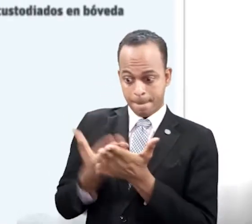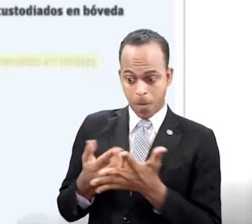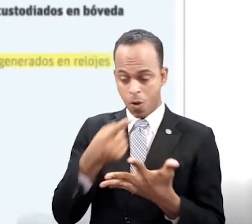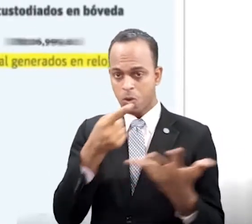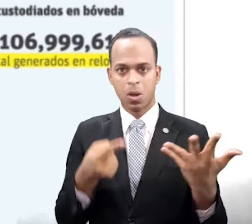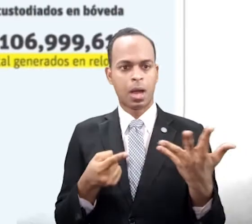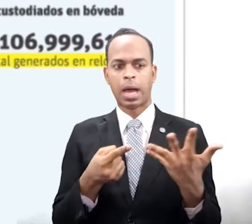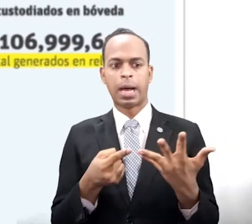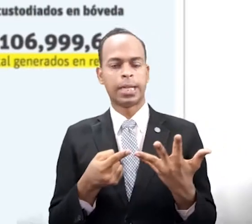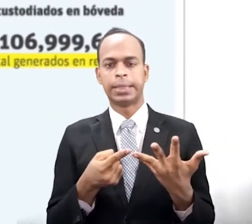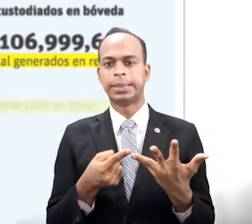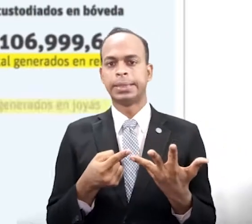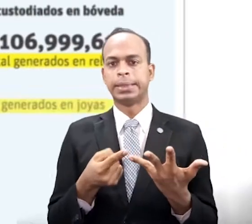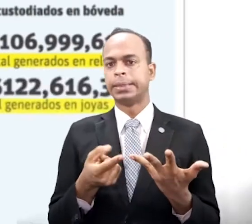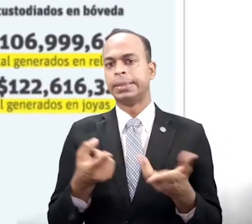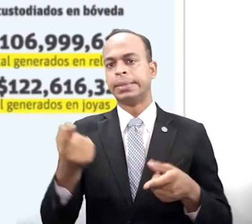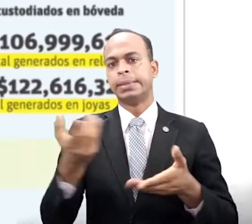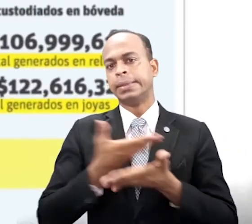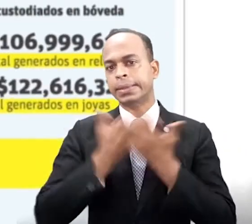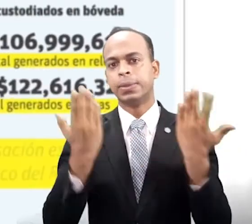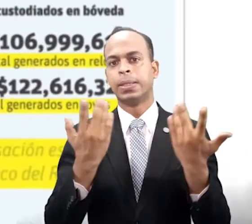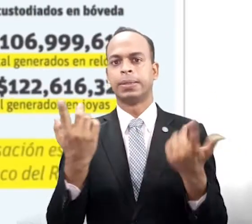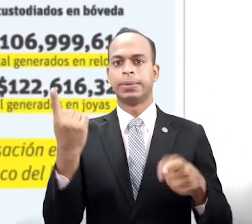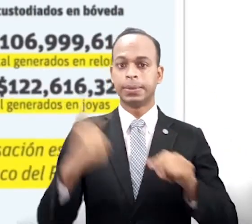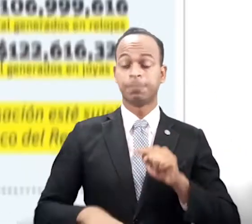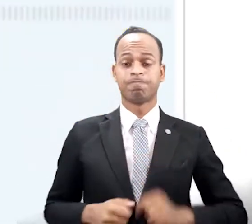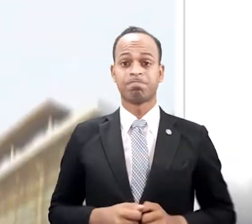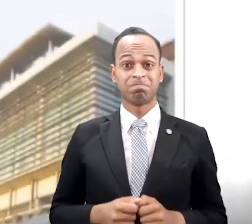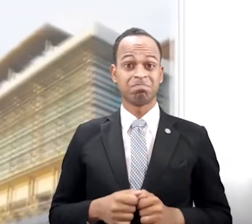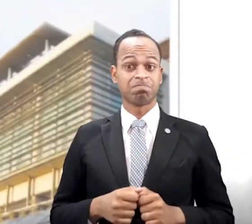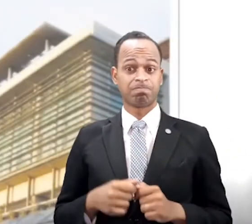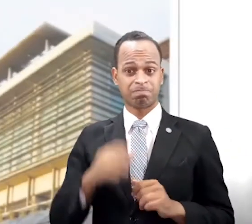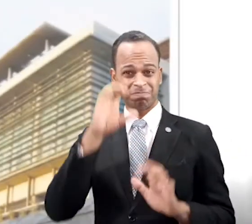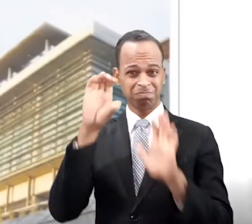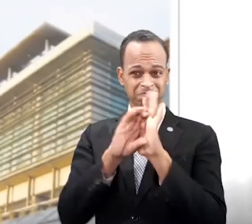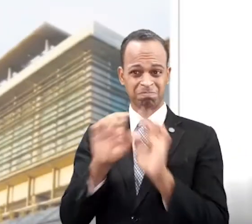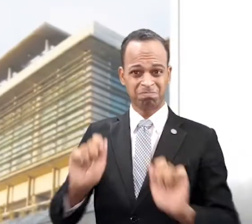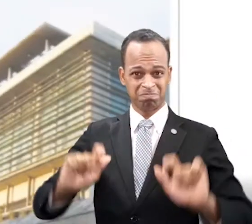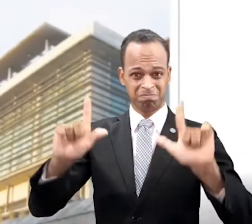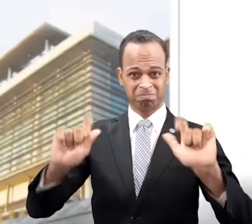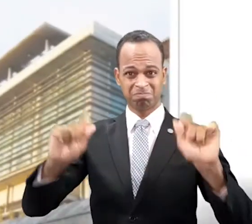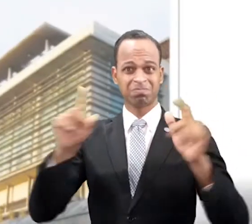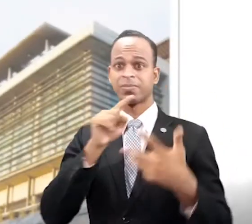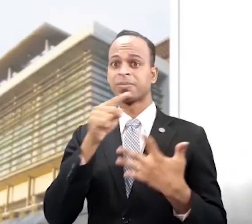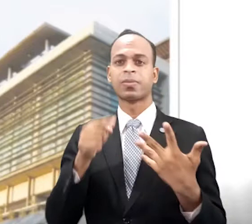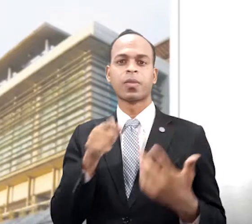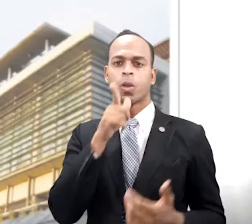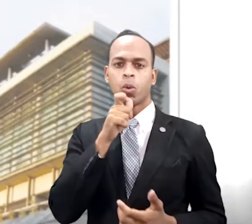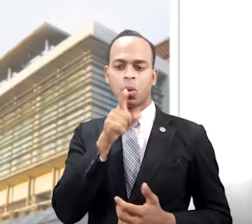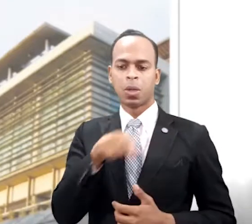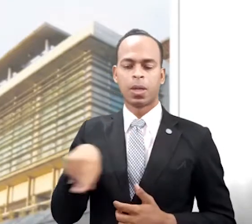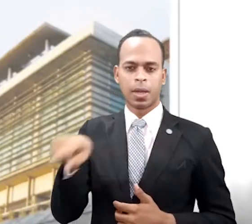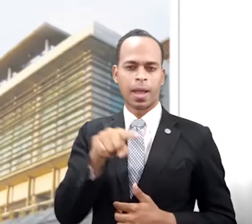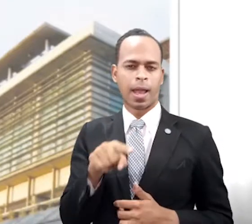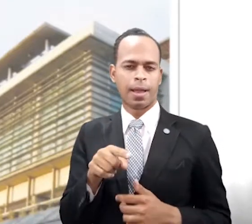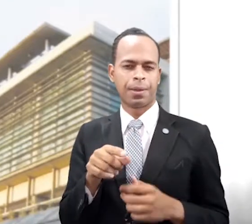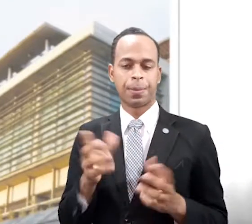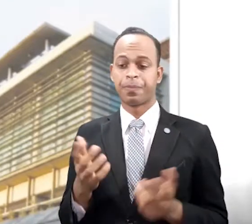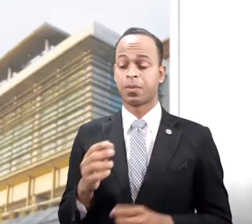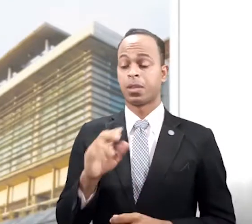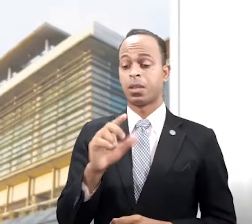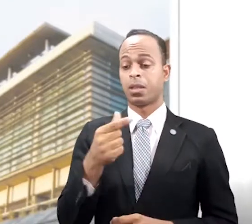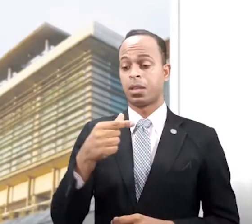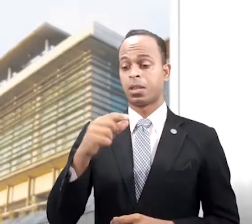propiedades obtenidas de manera ilegal. Entre los casos más relevantes están los de Quirino Ernesto Paulino Castillo,